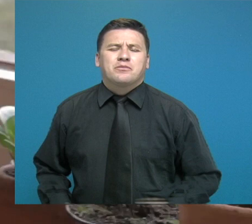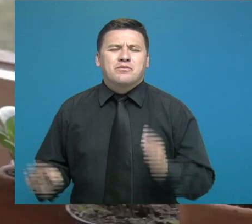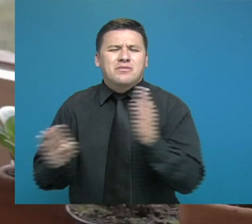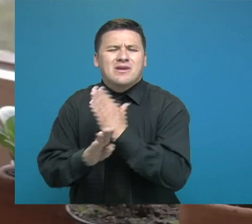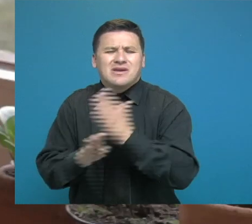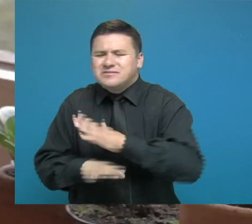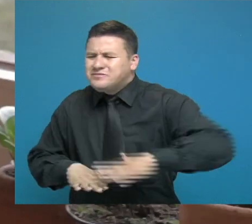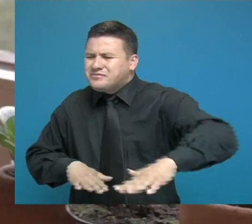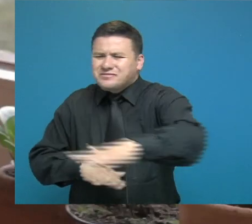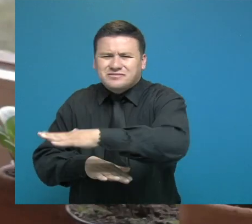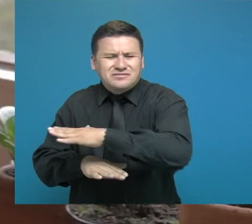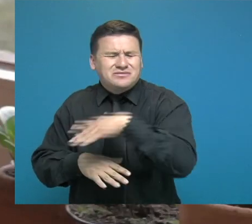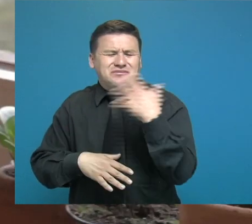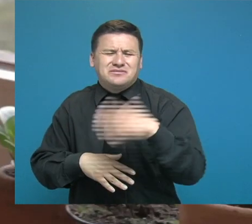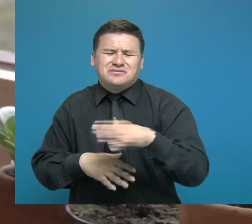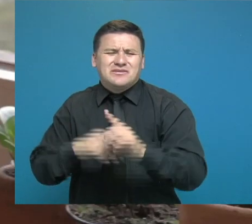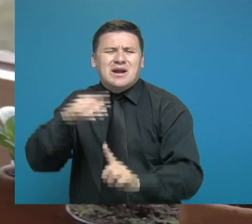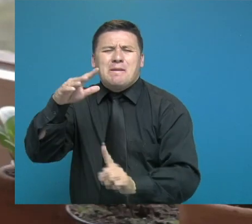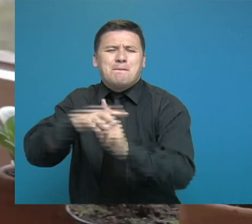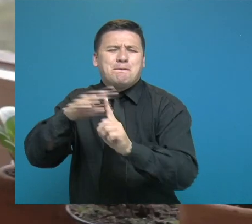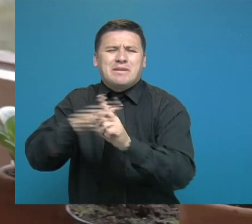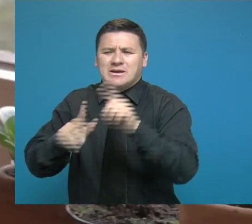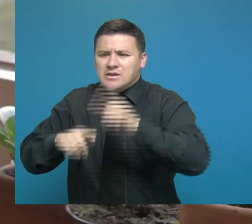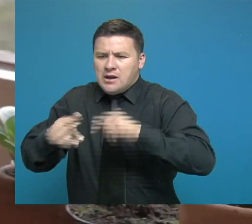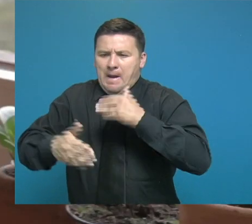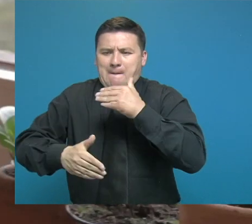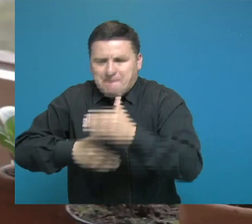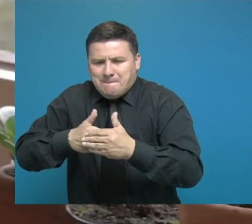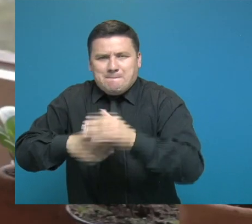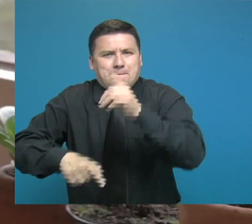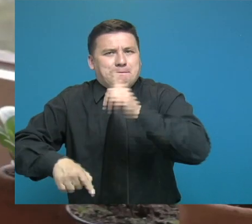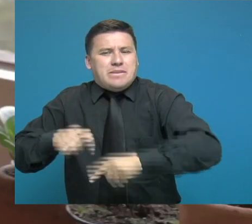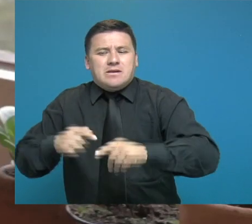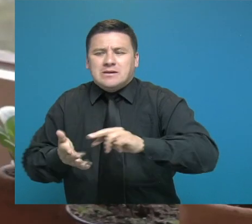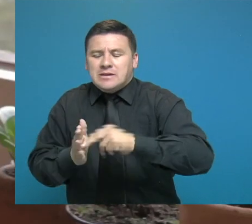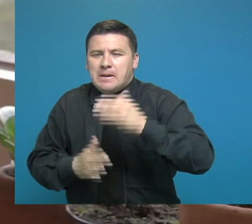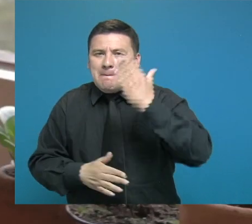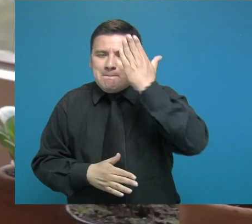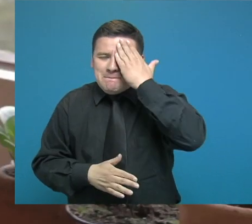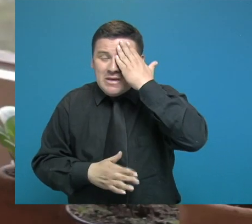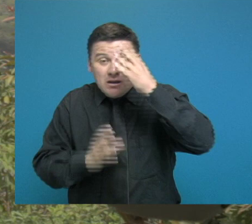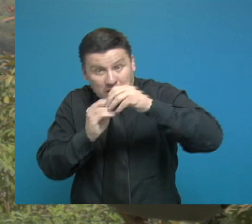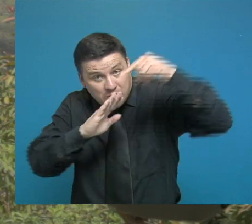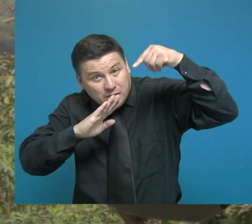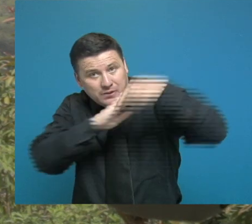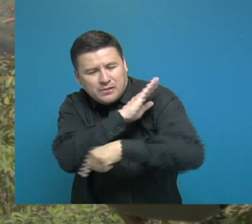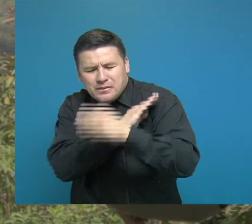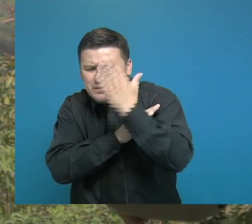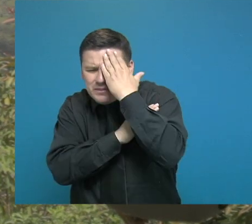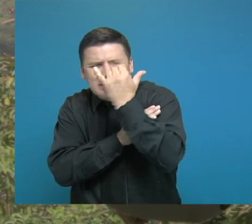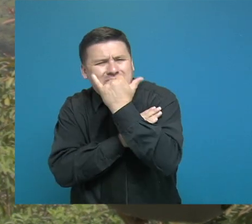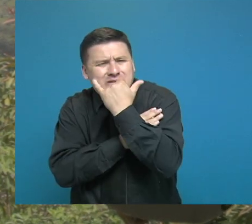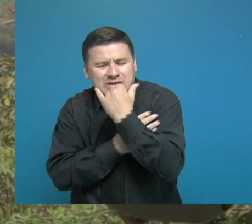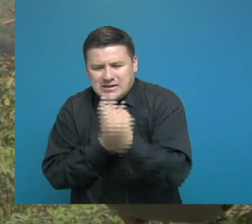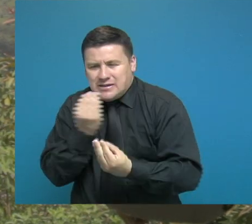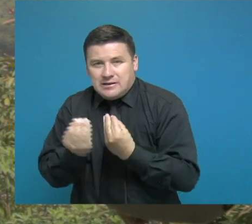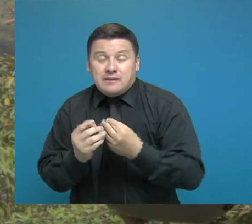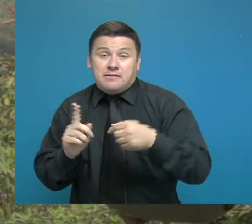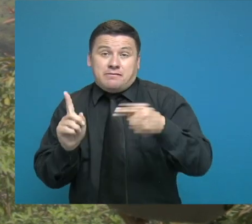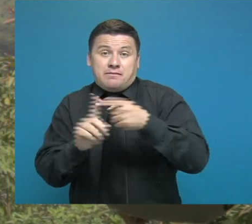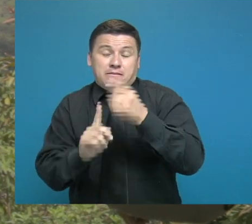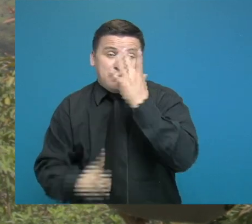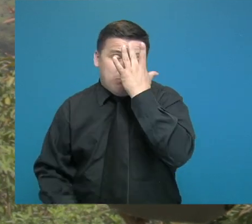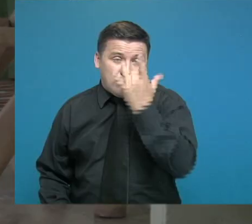El conflicto genera muchas limitaciones para hacer un proceso de memoria a profundidad y con todo lo que uno